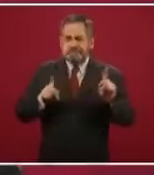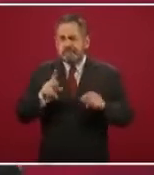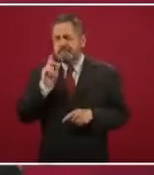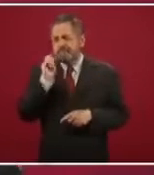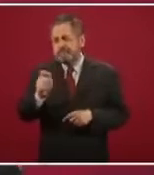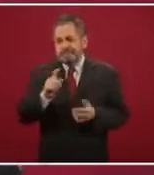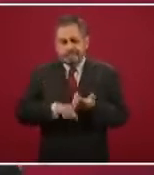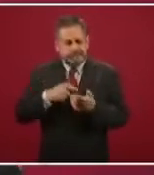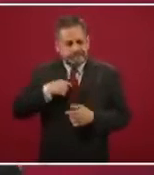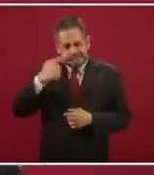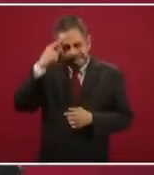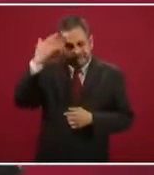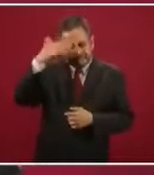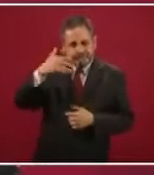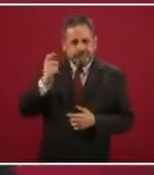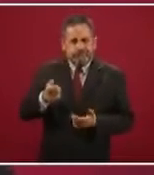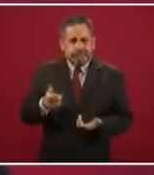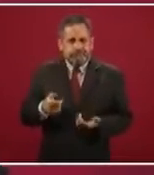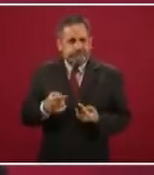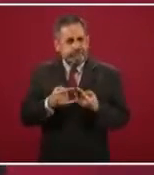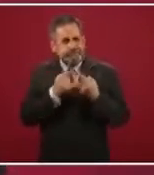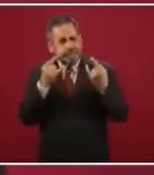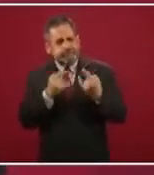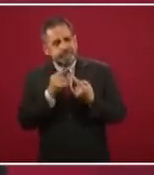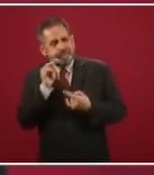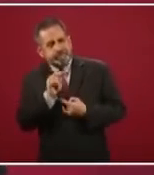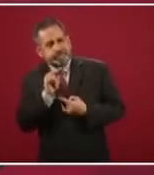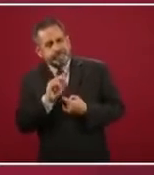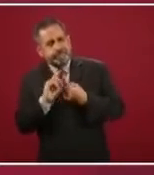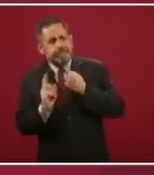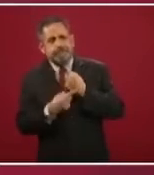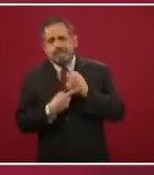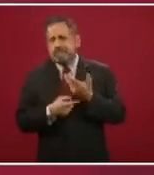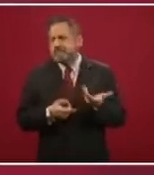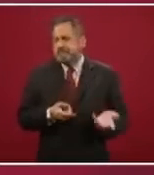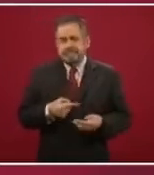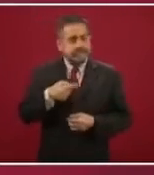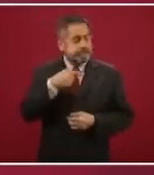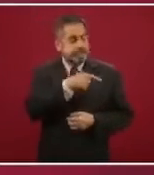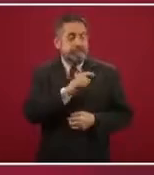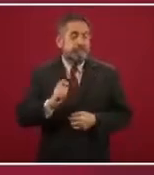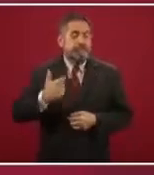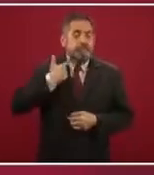sino por la historia. Los conservadores